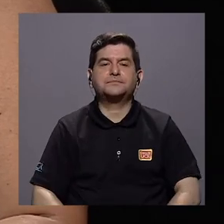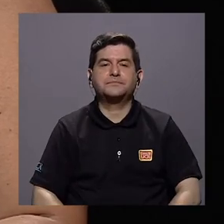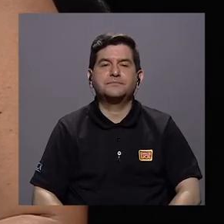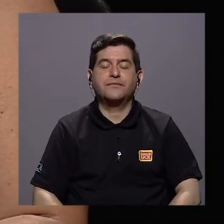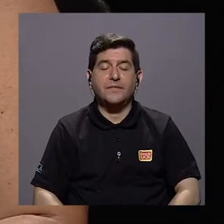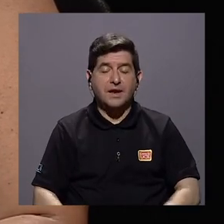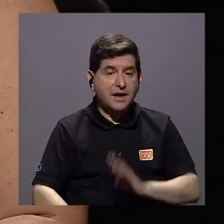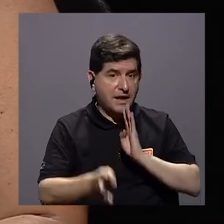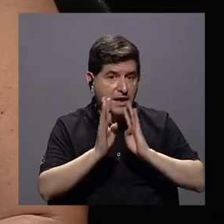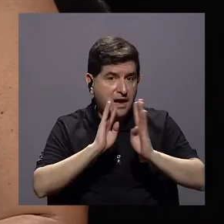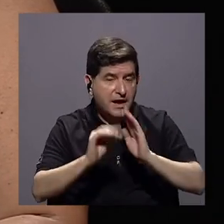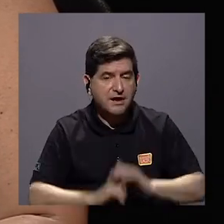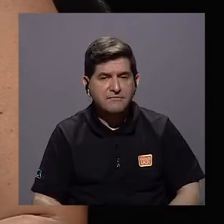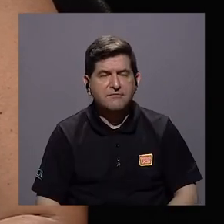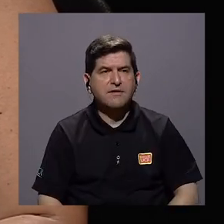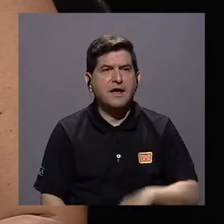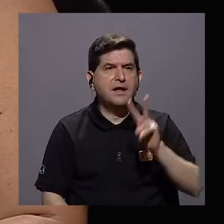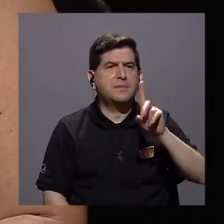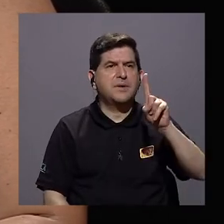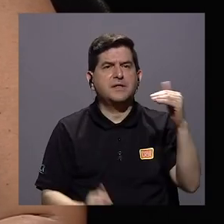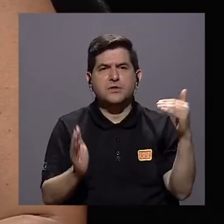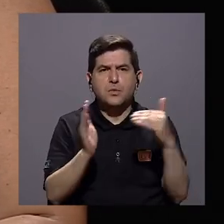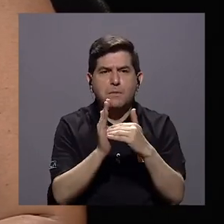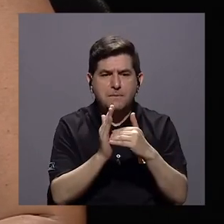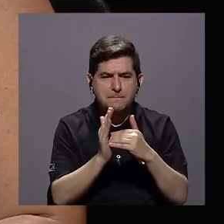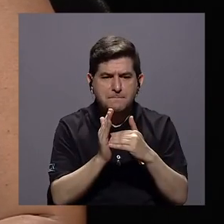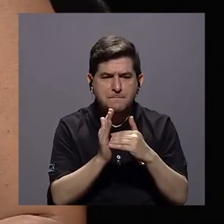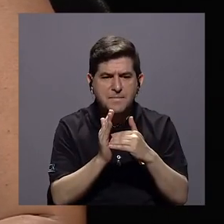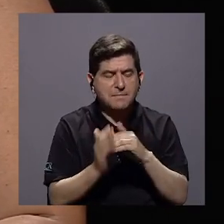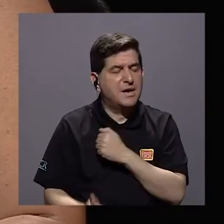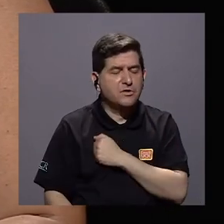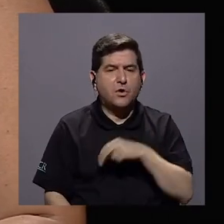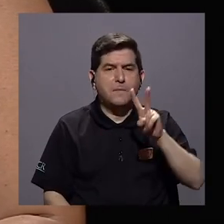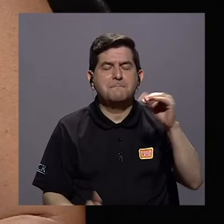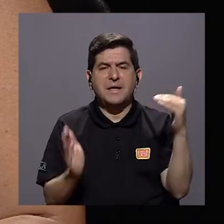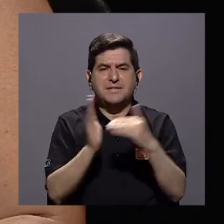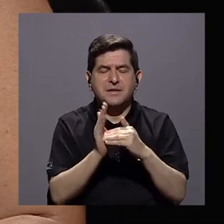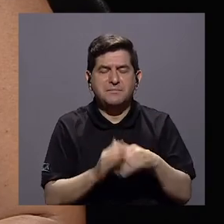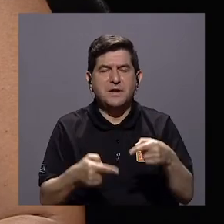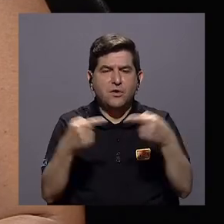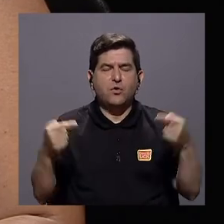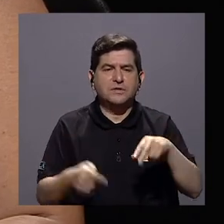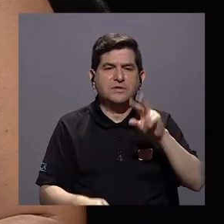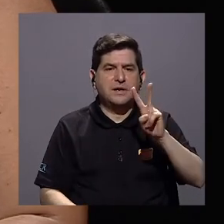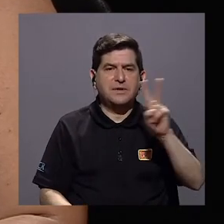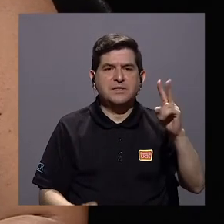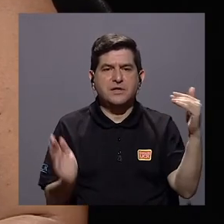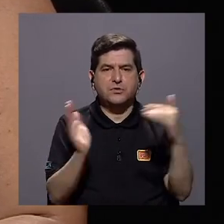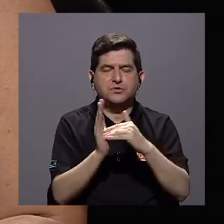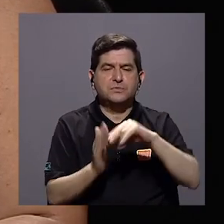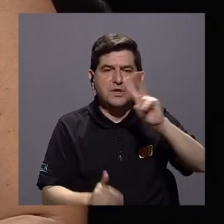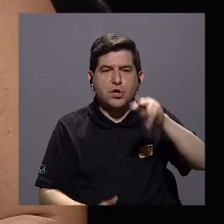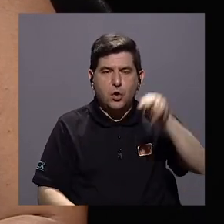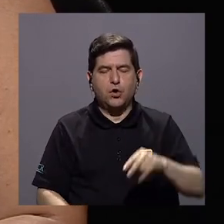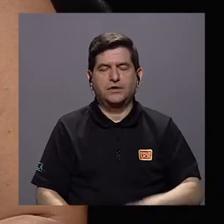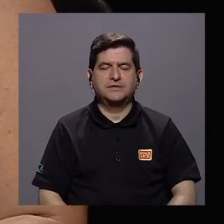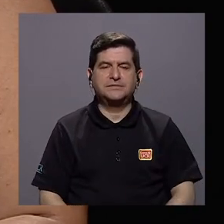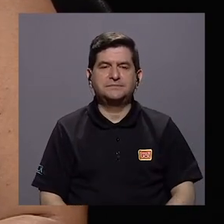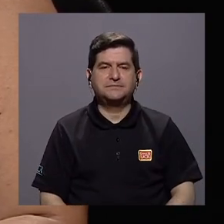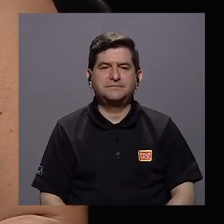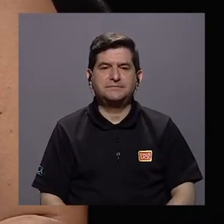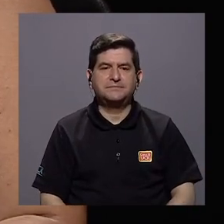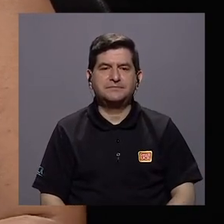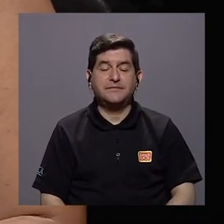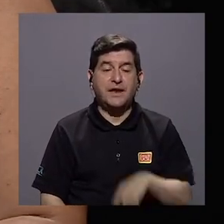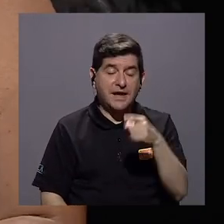Norteamérica. Estamos hablando de 20 mil versus 21 y 22 mil colones. Bueno,